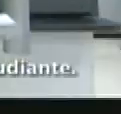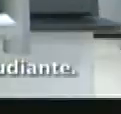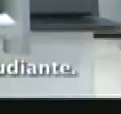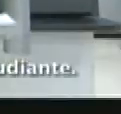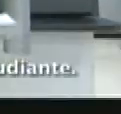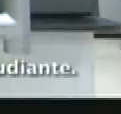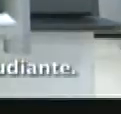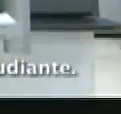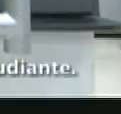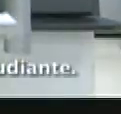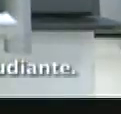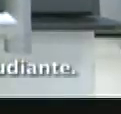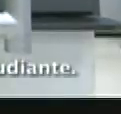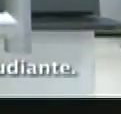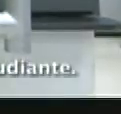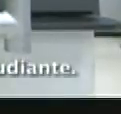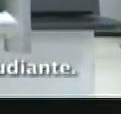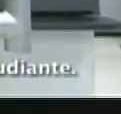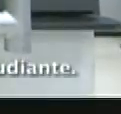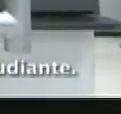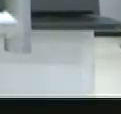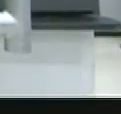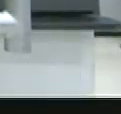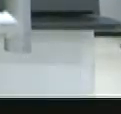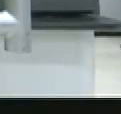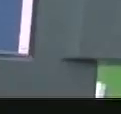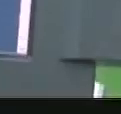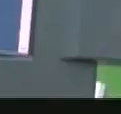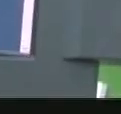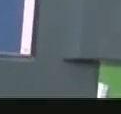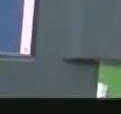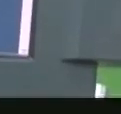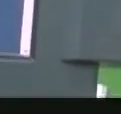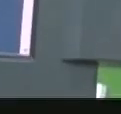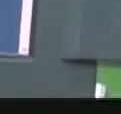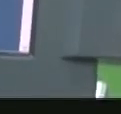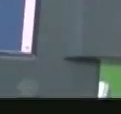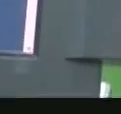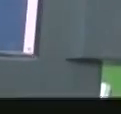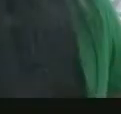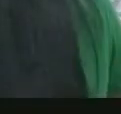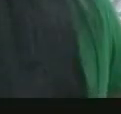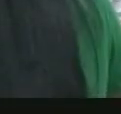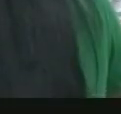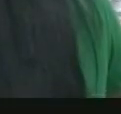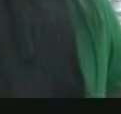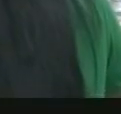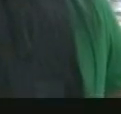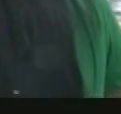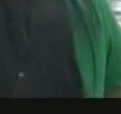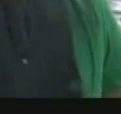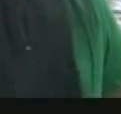el trabajador, en el pensionado, en el estudiante. El Petro para todo, pues.